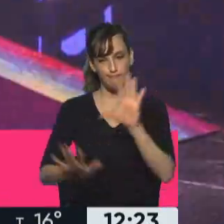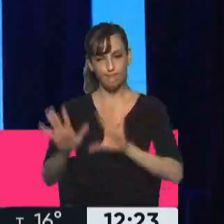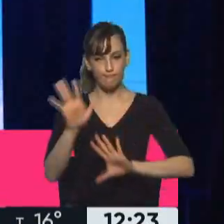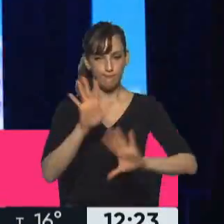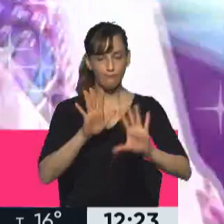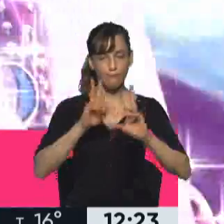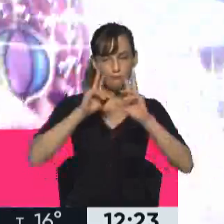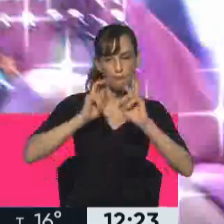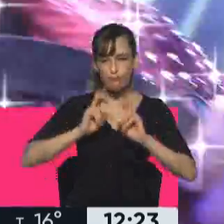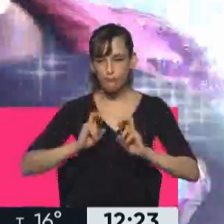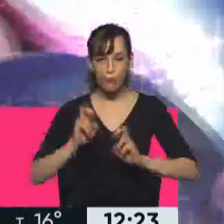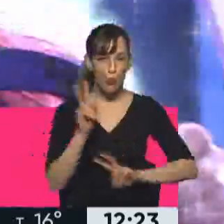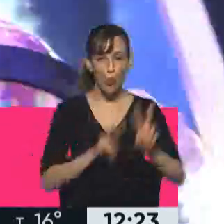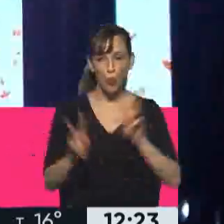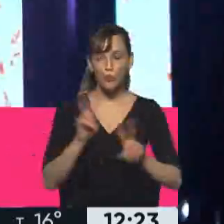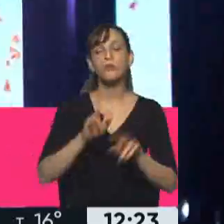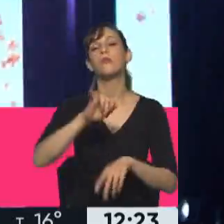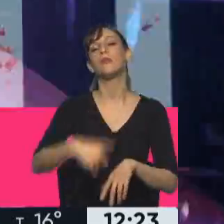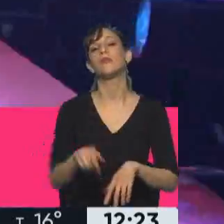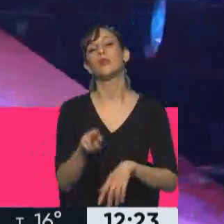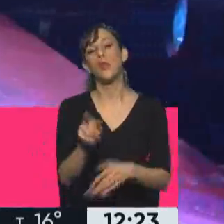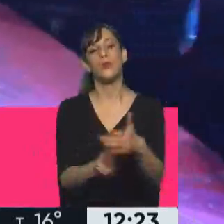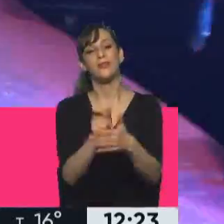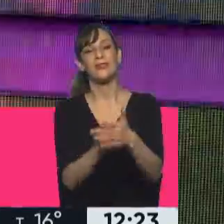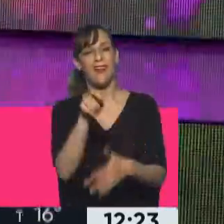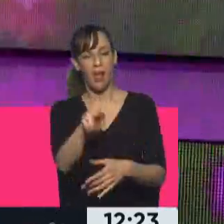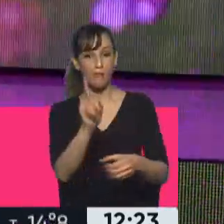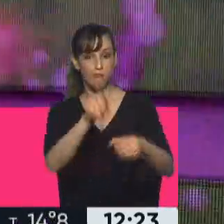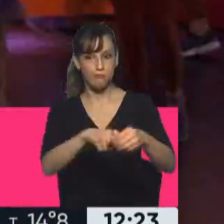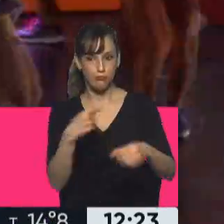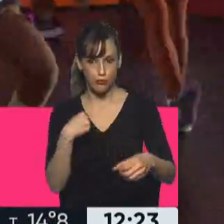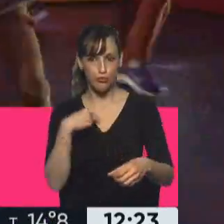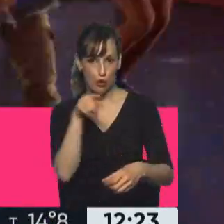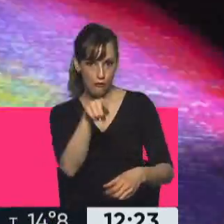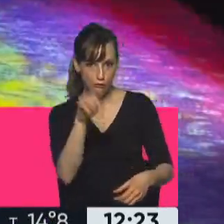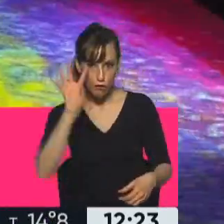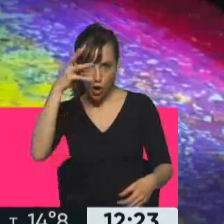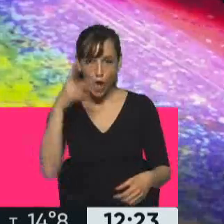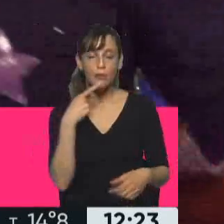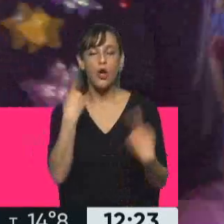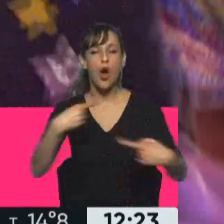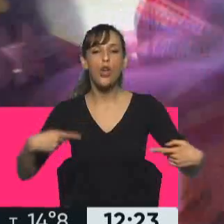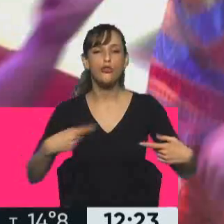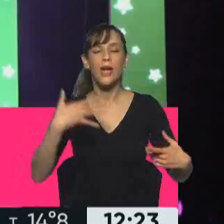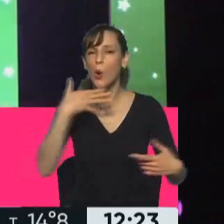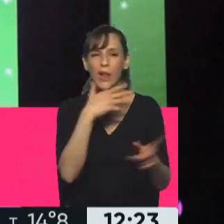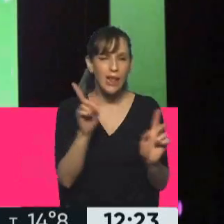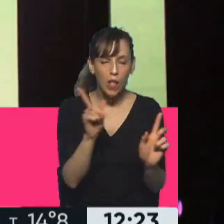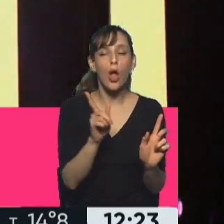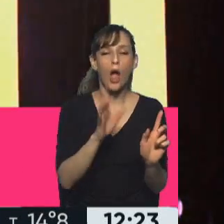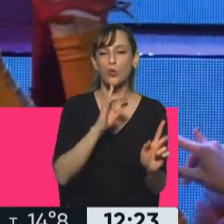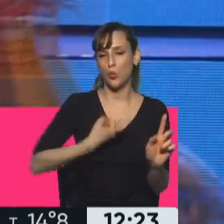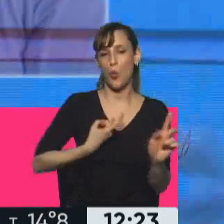investigar, ¿viste? Sí, te sigo en las redes, sigo tus recetas, voy viendo todo. Lo que no entiendo lo voy buscando en YouTube y voy